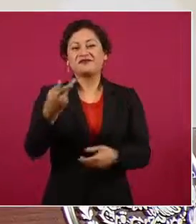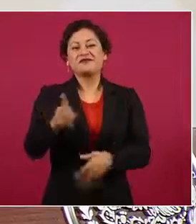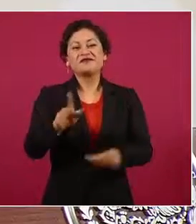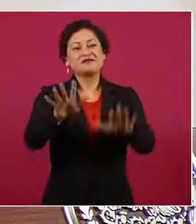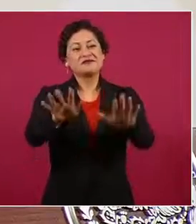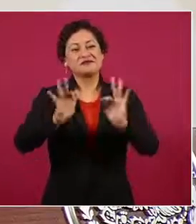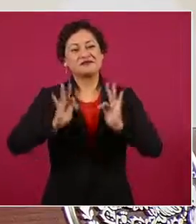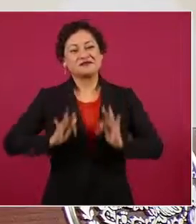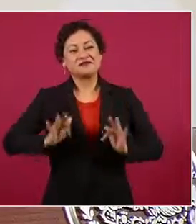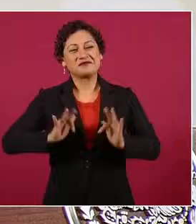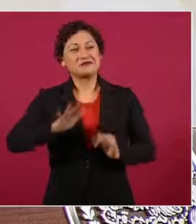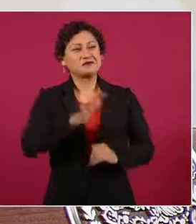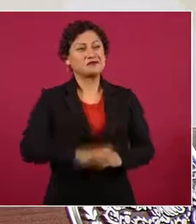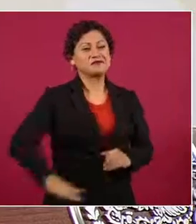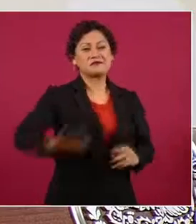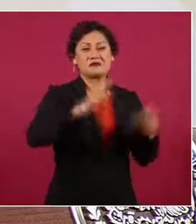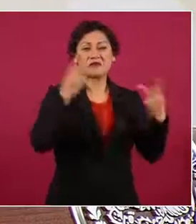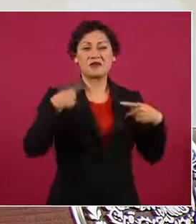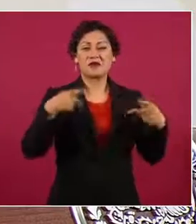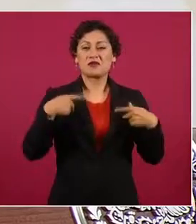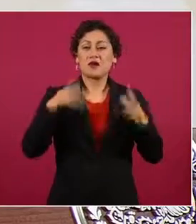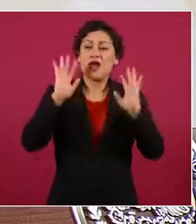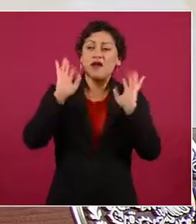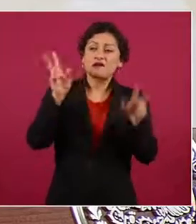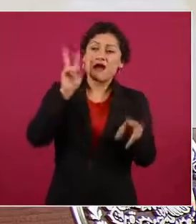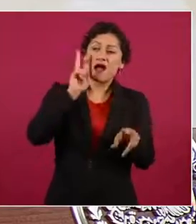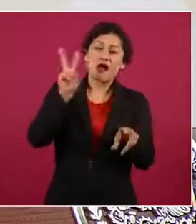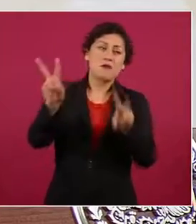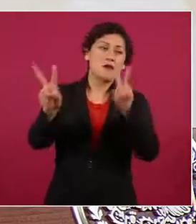identificados, la mayoría de la gente,